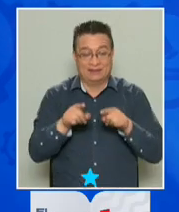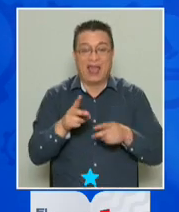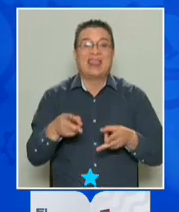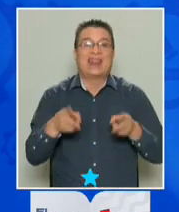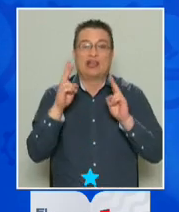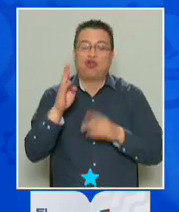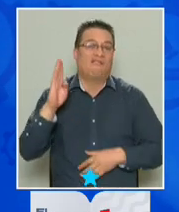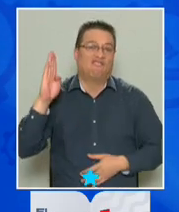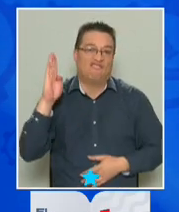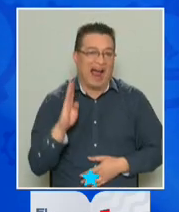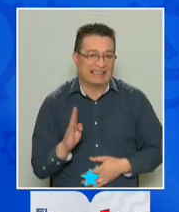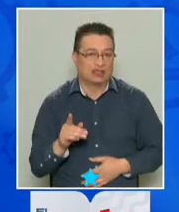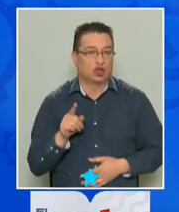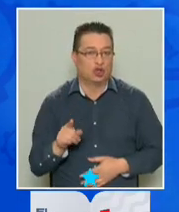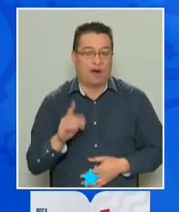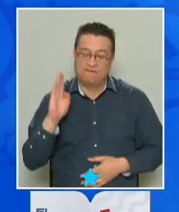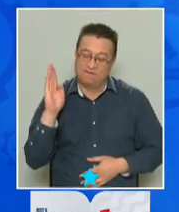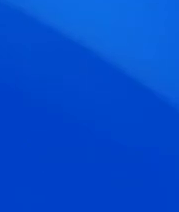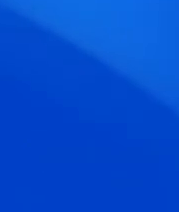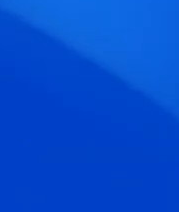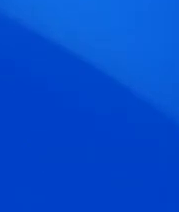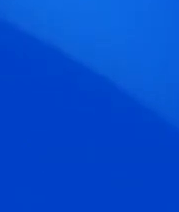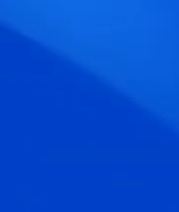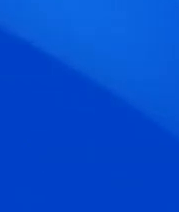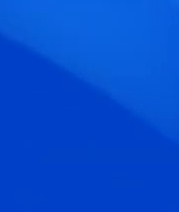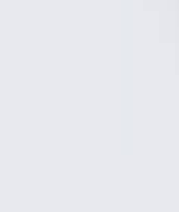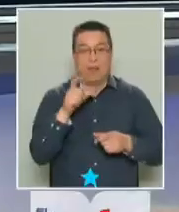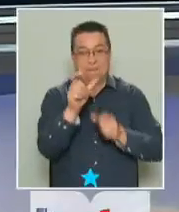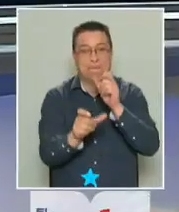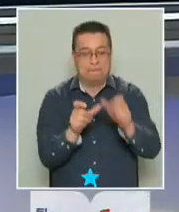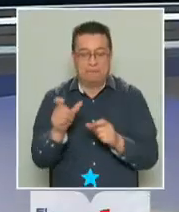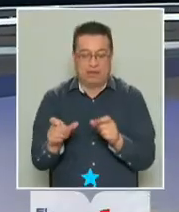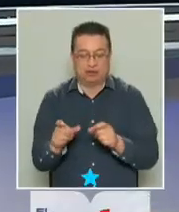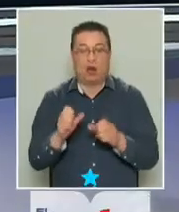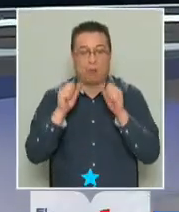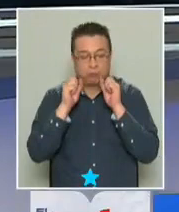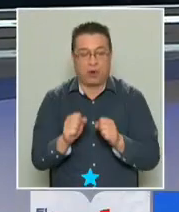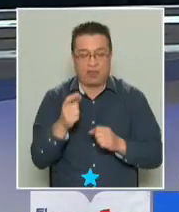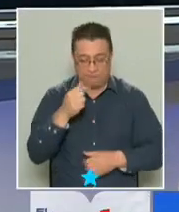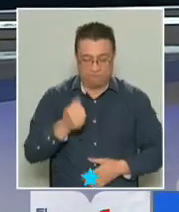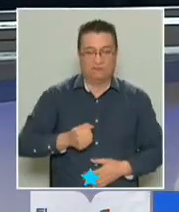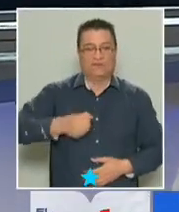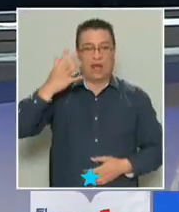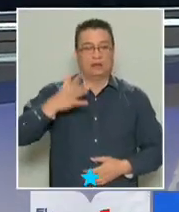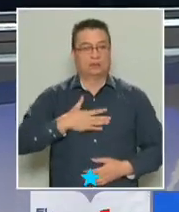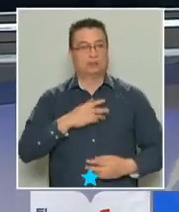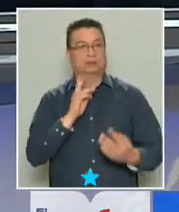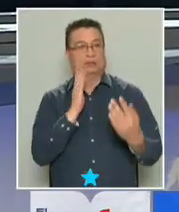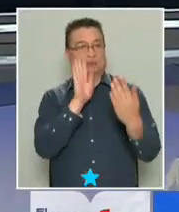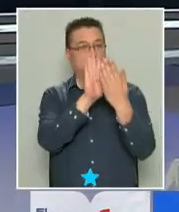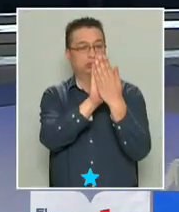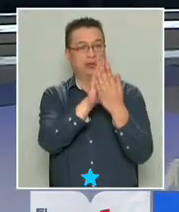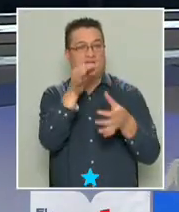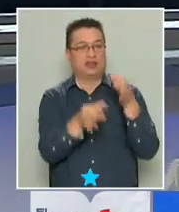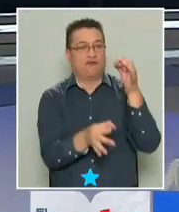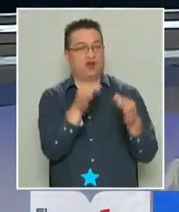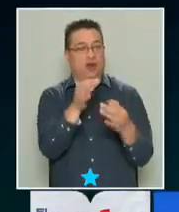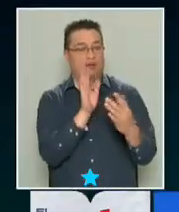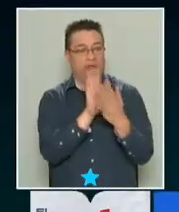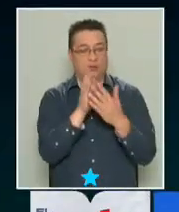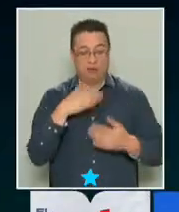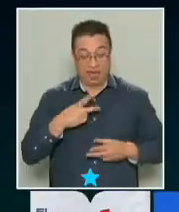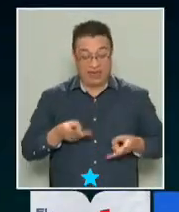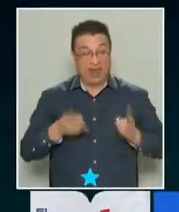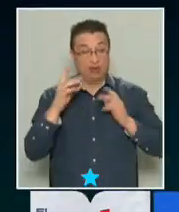básico básico básico que tiene que ver con las personas que puedan hacer valer ante los tribunales de justicia aquellos derechos que es que